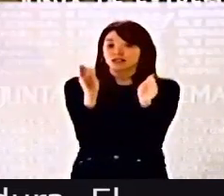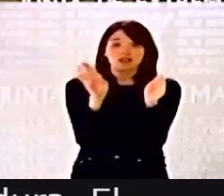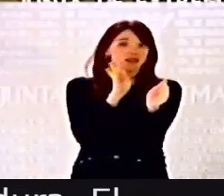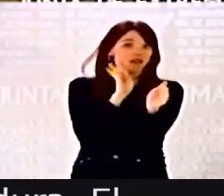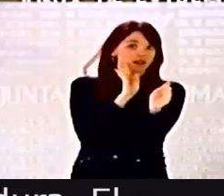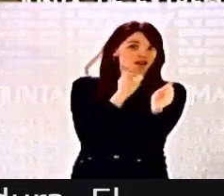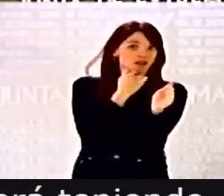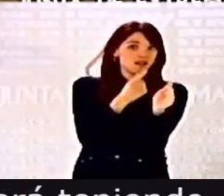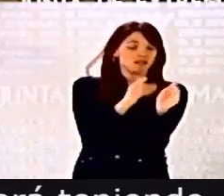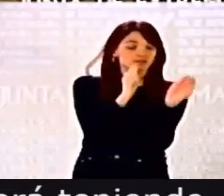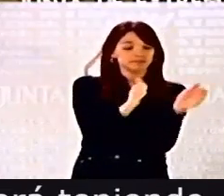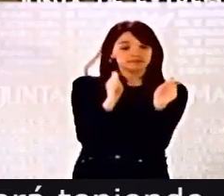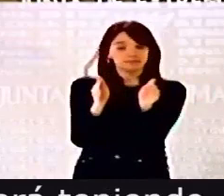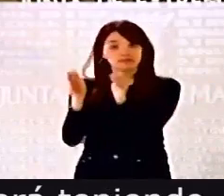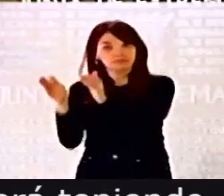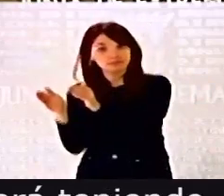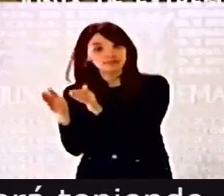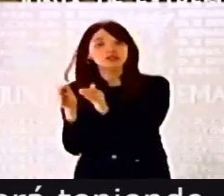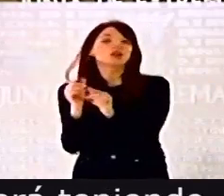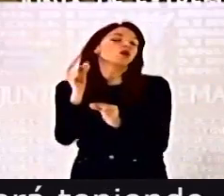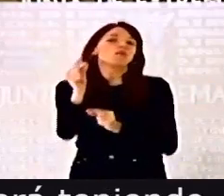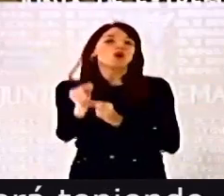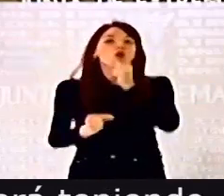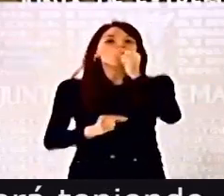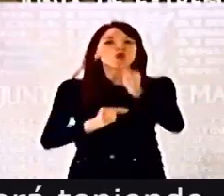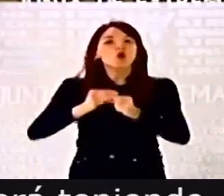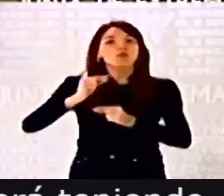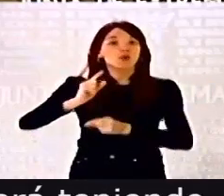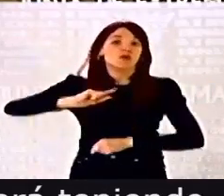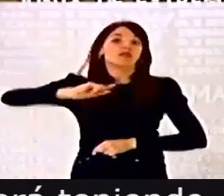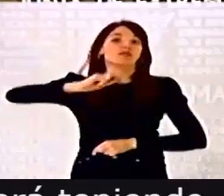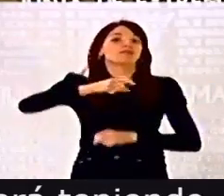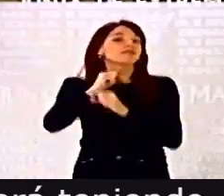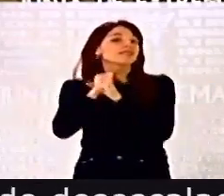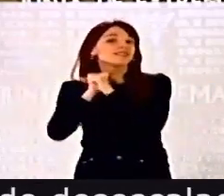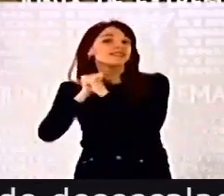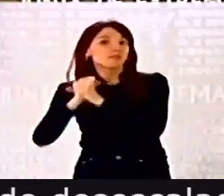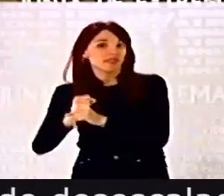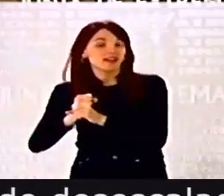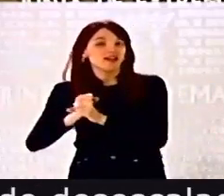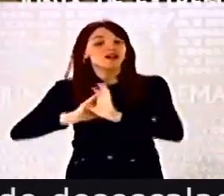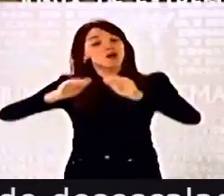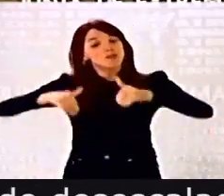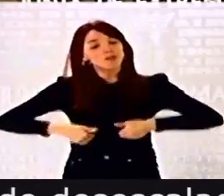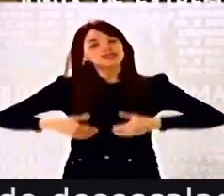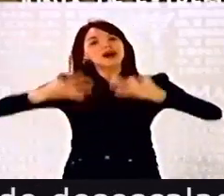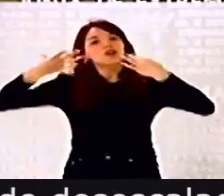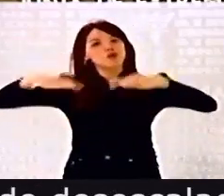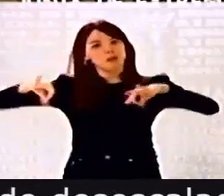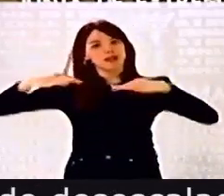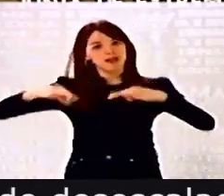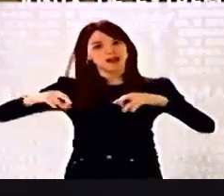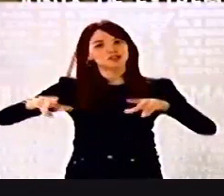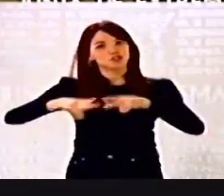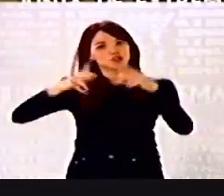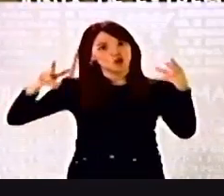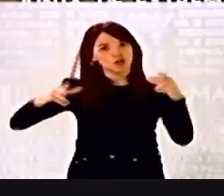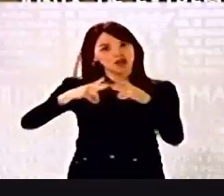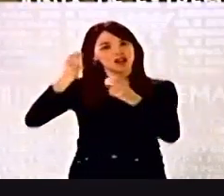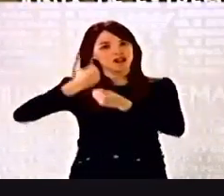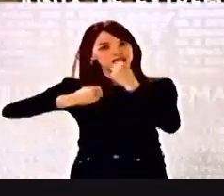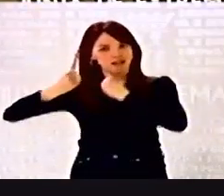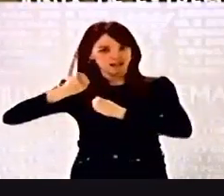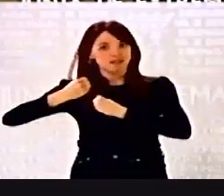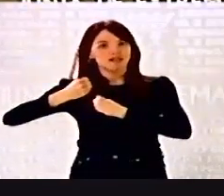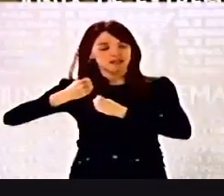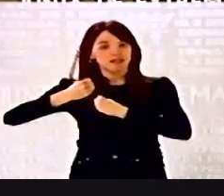y características de la fase de desescalada social y económica. Junto a todas estas medidas que he presentado para reactivar el sector